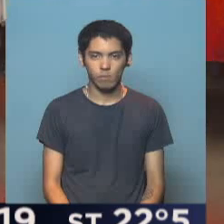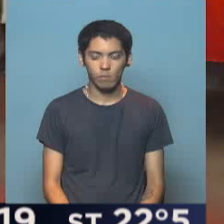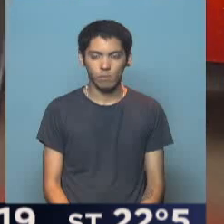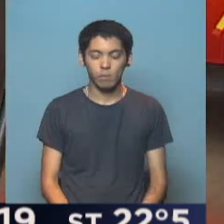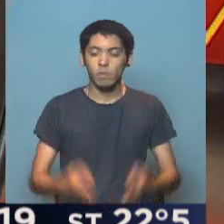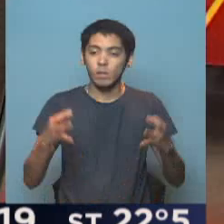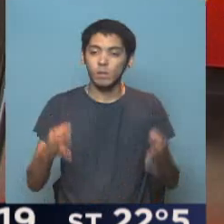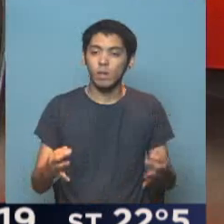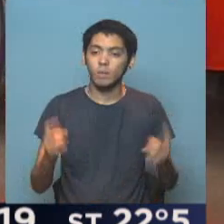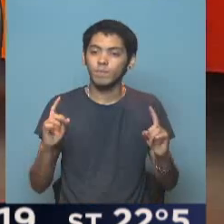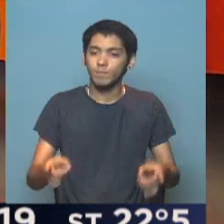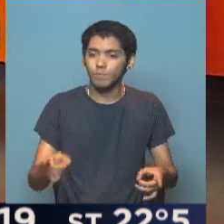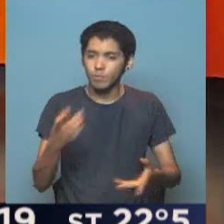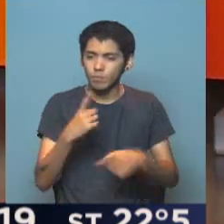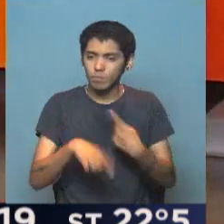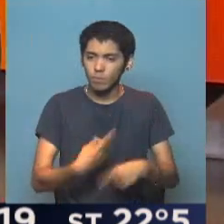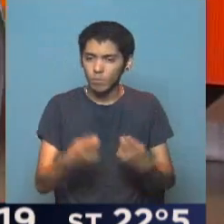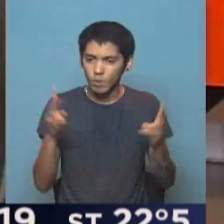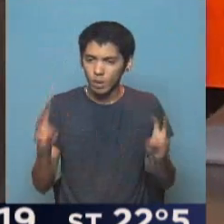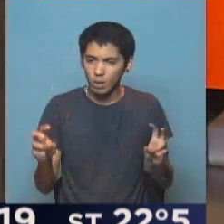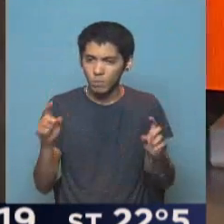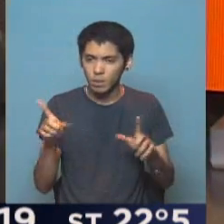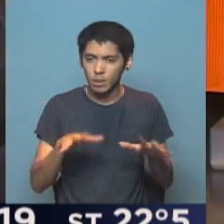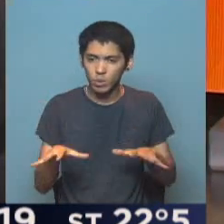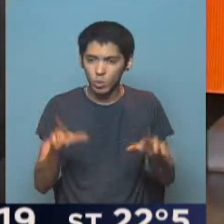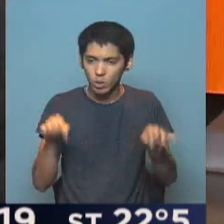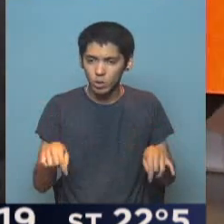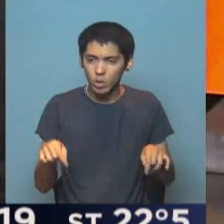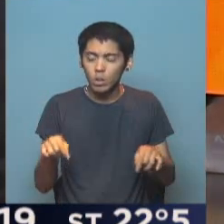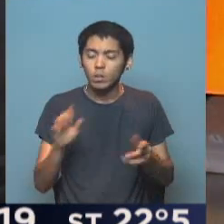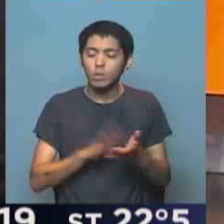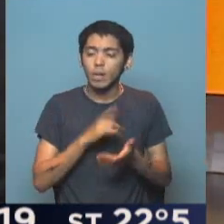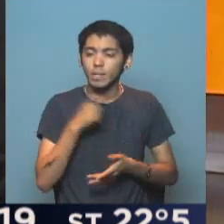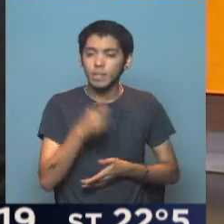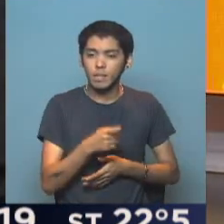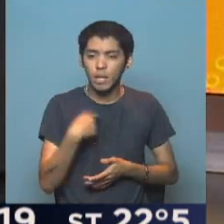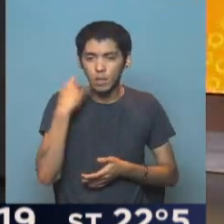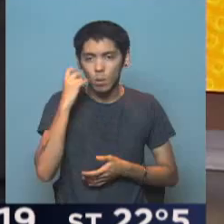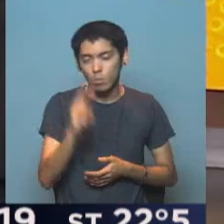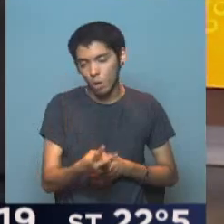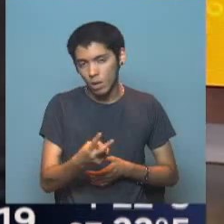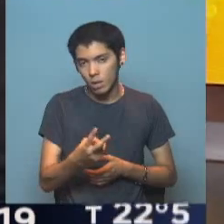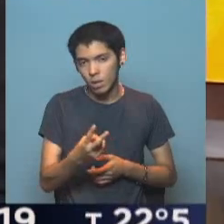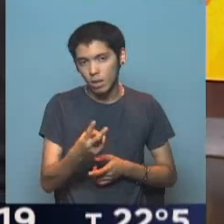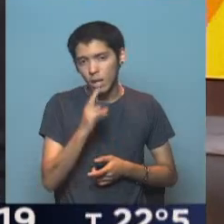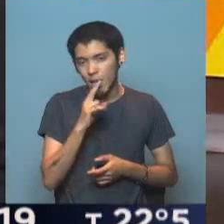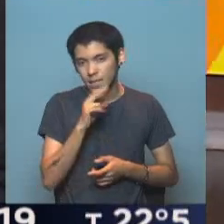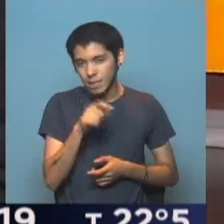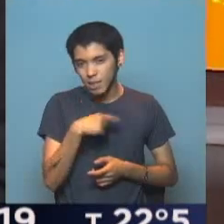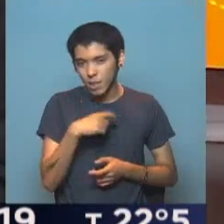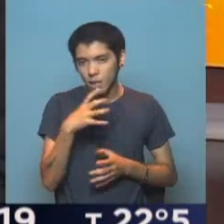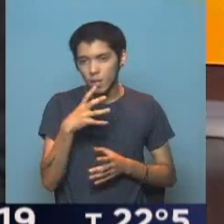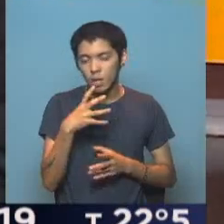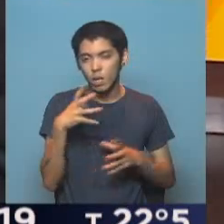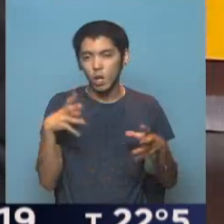Bien, también, y continuando justamente con esta situación y el homicidio, la muerte de Micaela García, el colectivo Ni